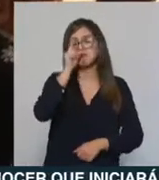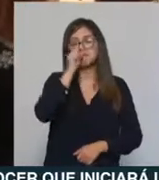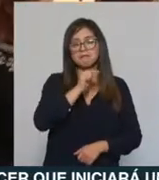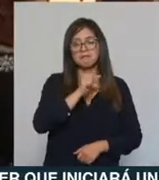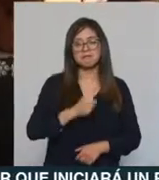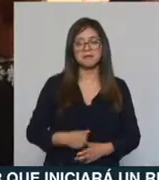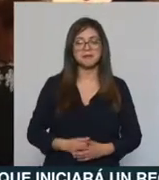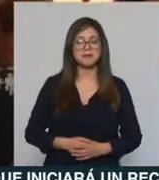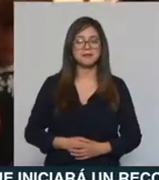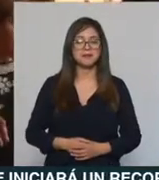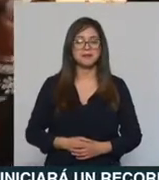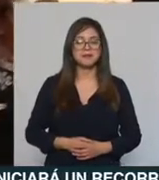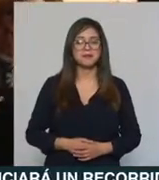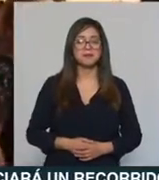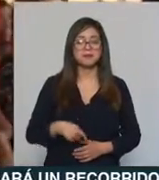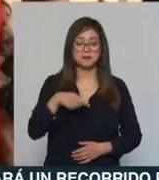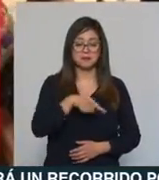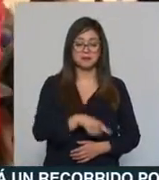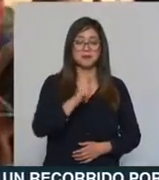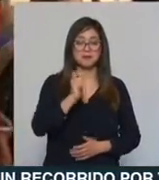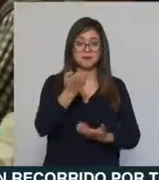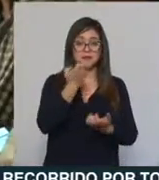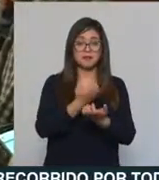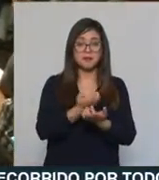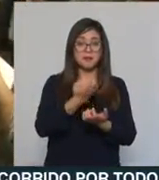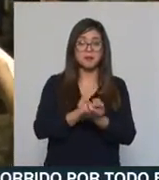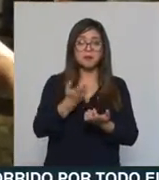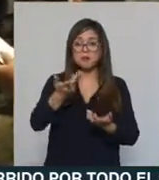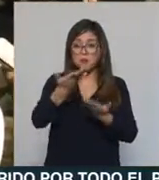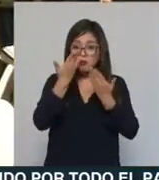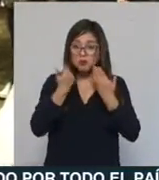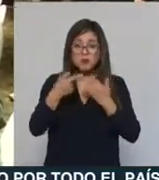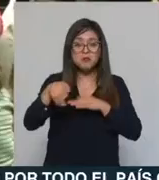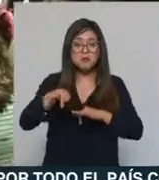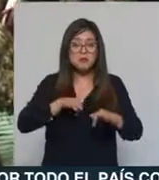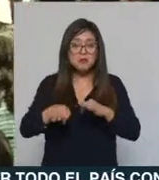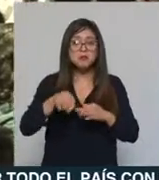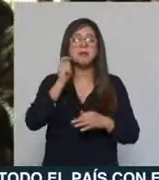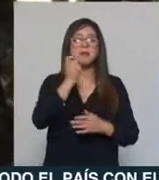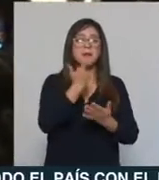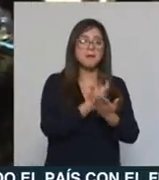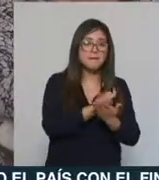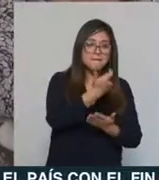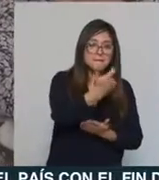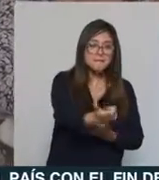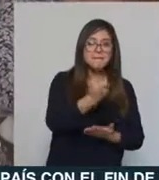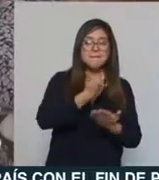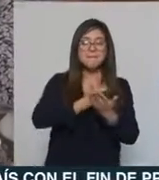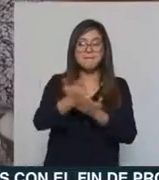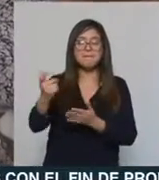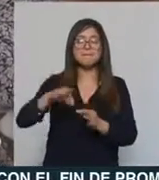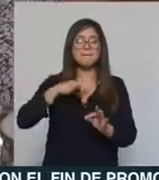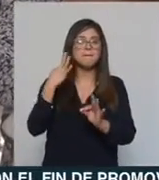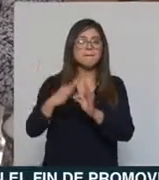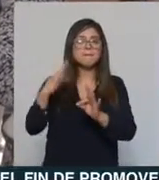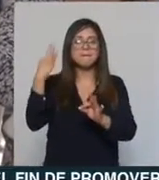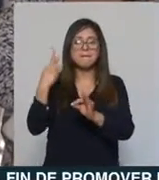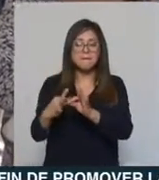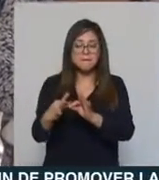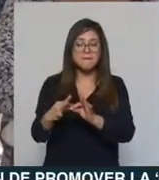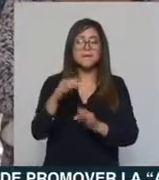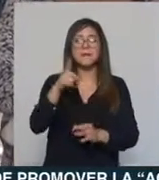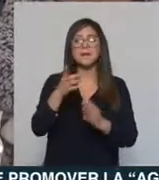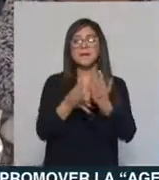materia económica, aunque la universidad se encuentra sin actividades, los salarios y prestaciones continúan pagándose con normalidad.